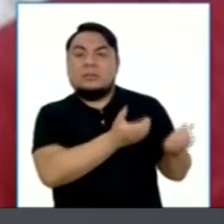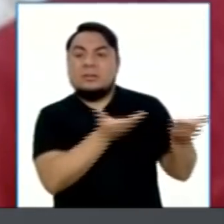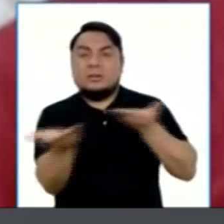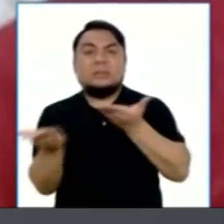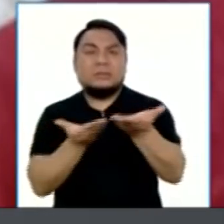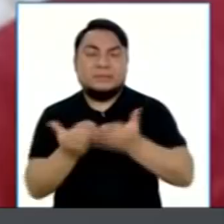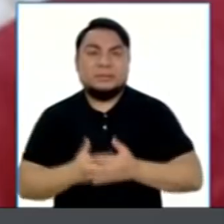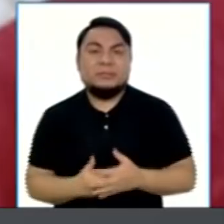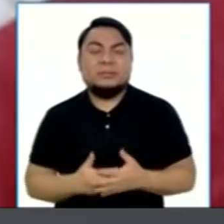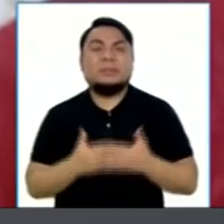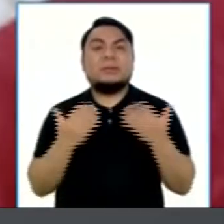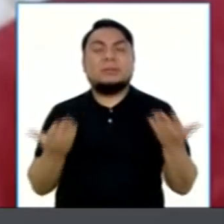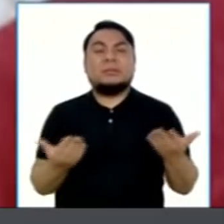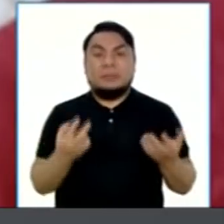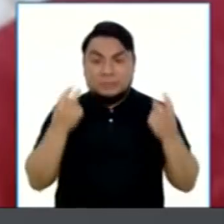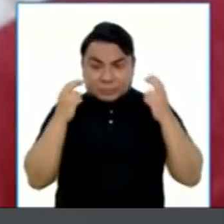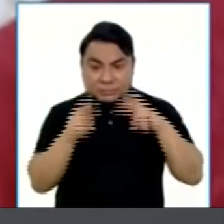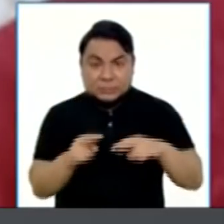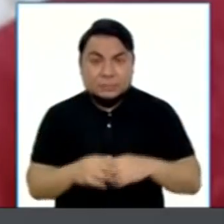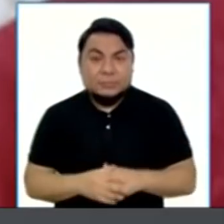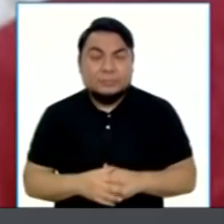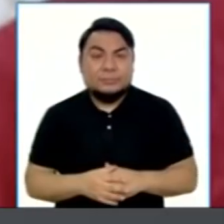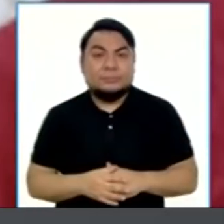de servicio. Entonces, veamos,